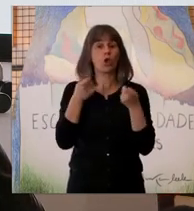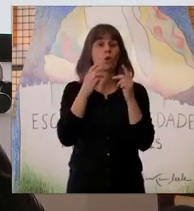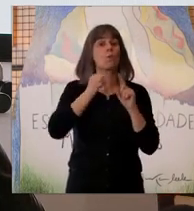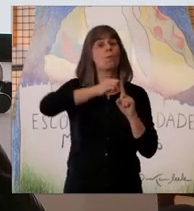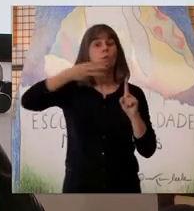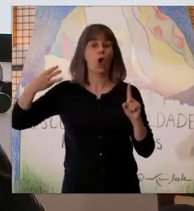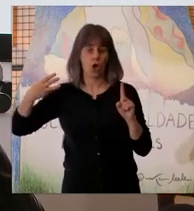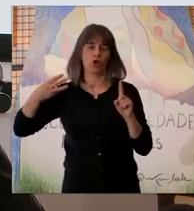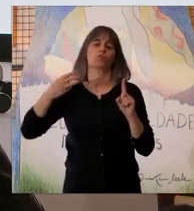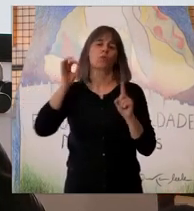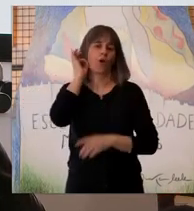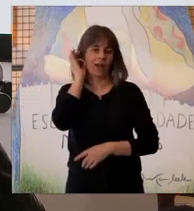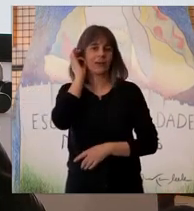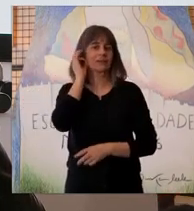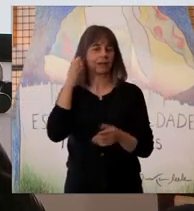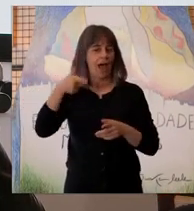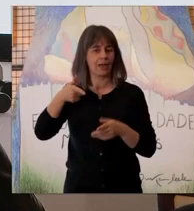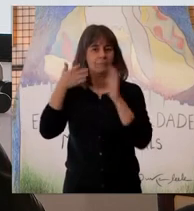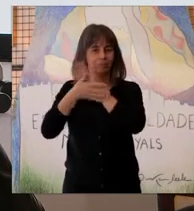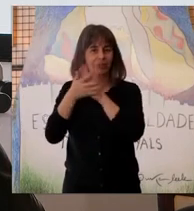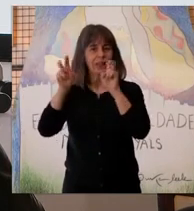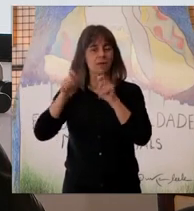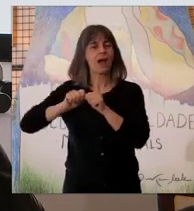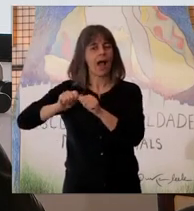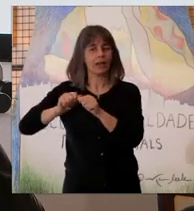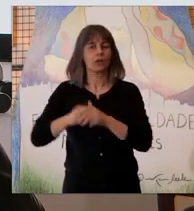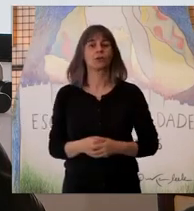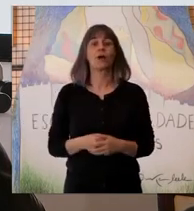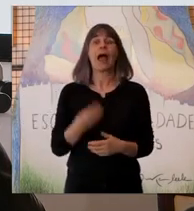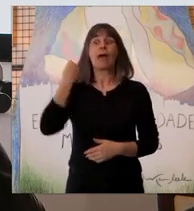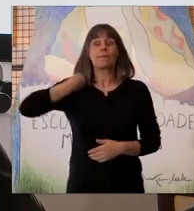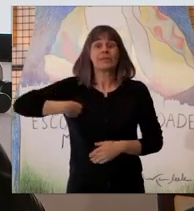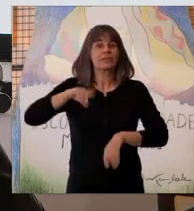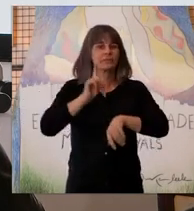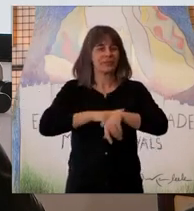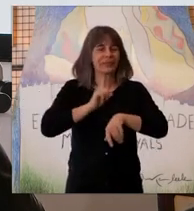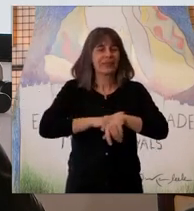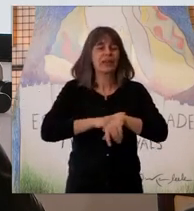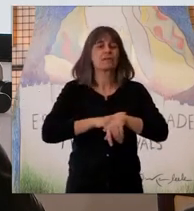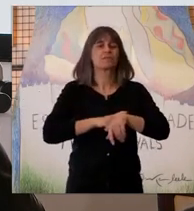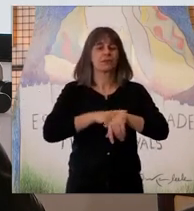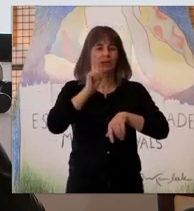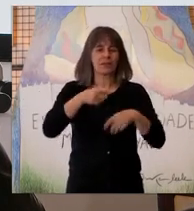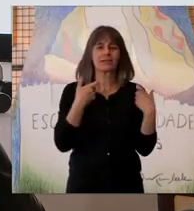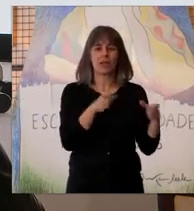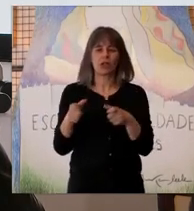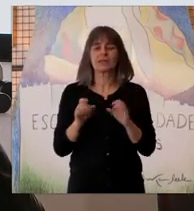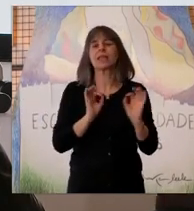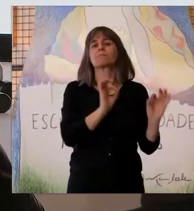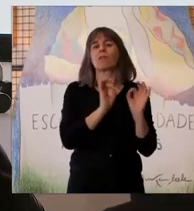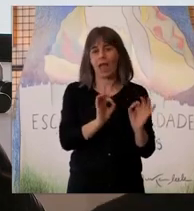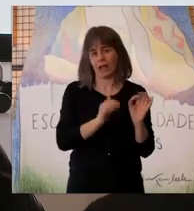dedicándote a temas de género mientras porque es polifacética además en las secciones de especiales de Brandon de